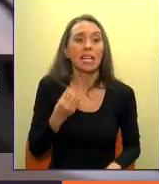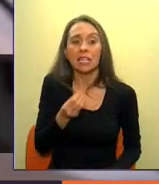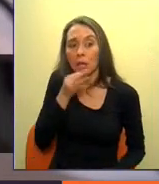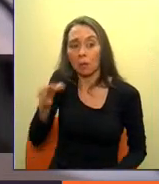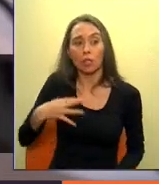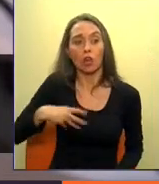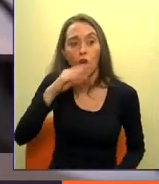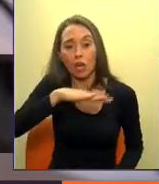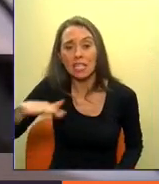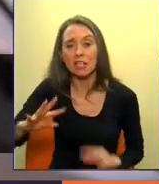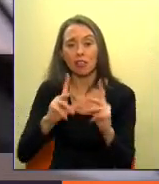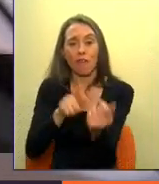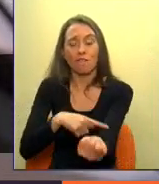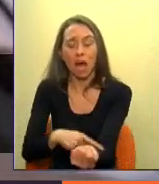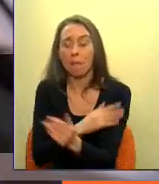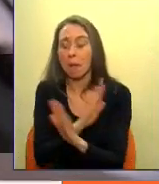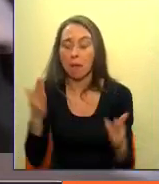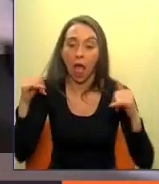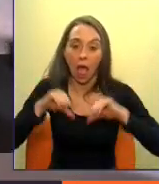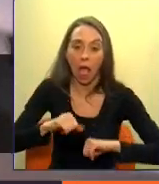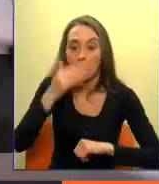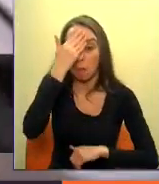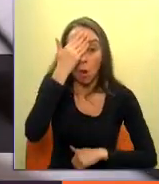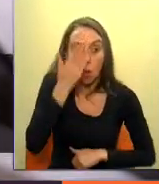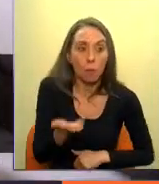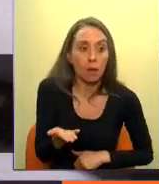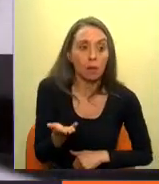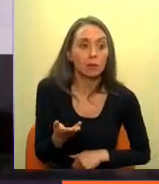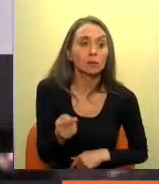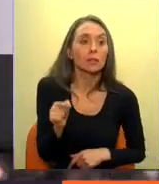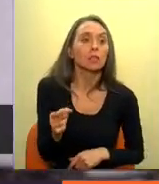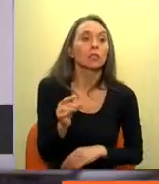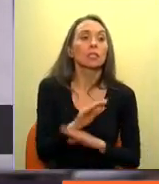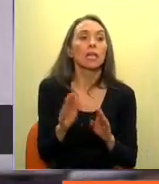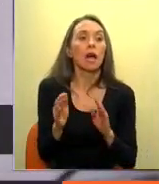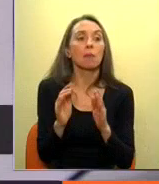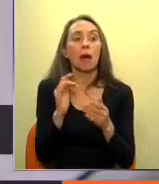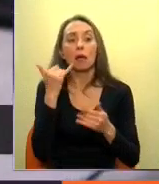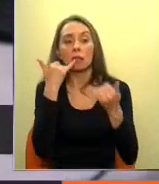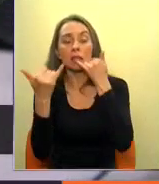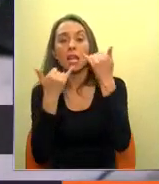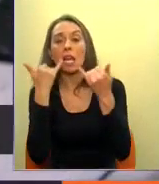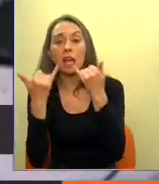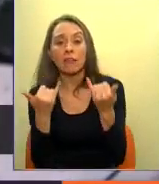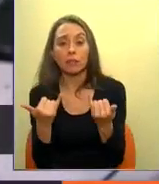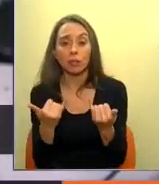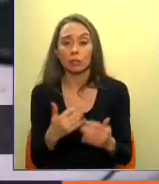familia todo privado y con esa situación quedan solamente todos por teléfono